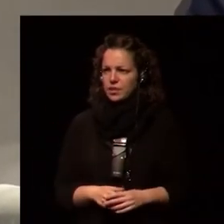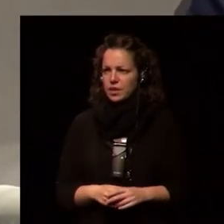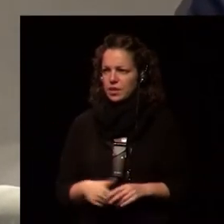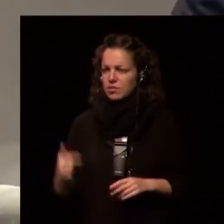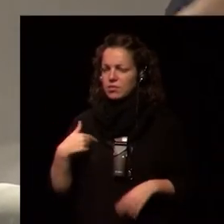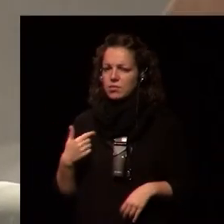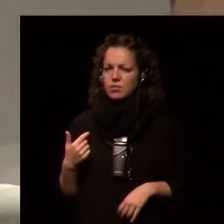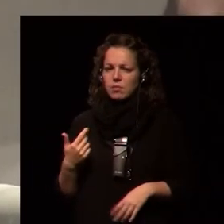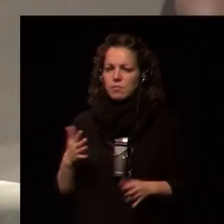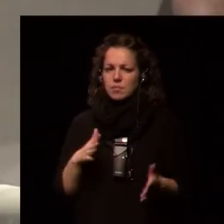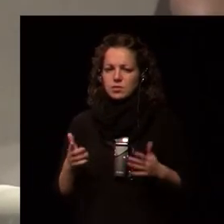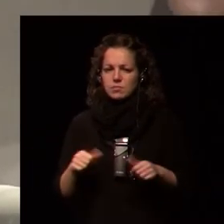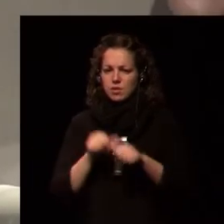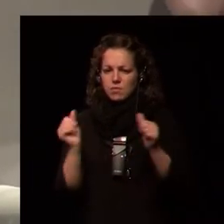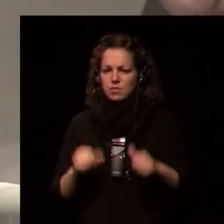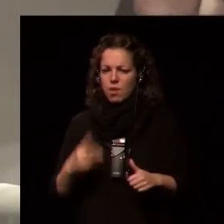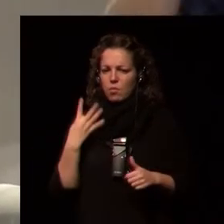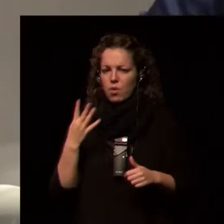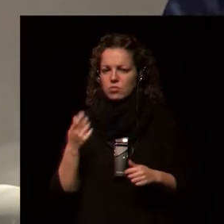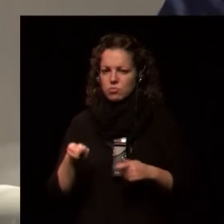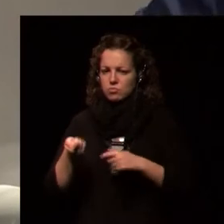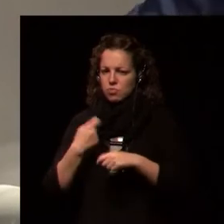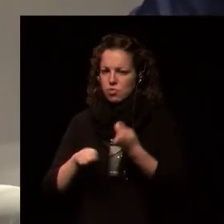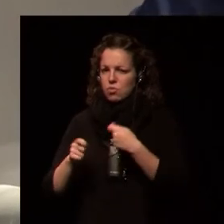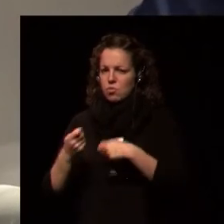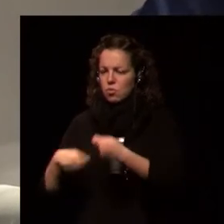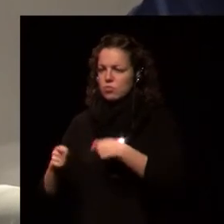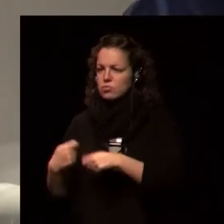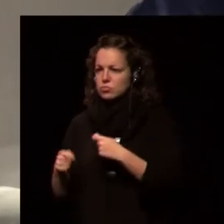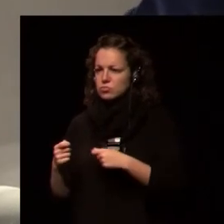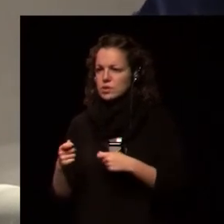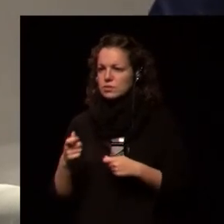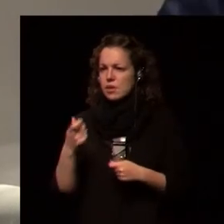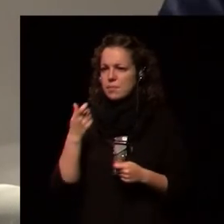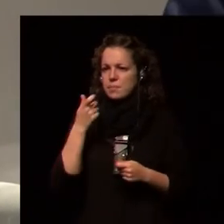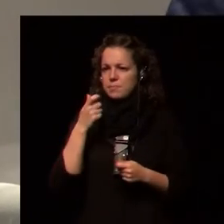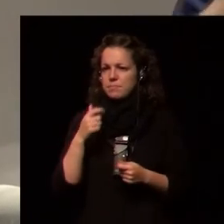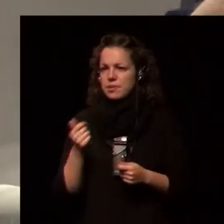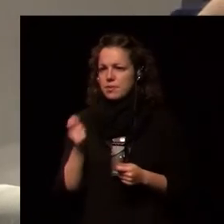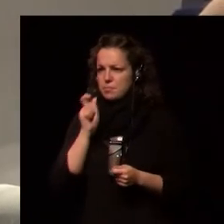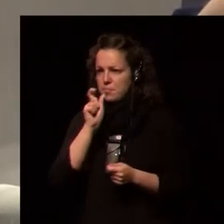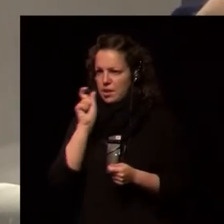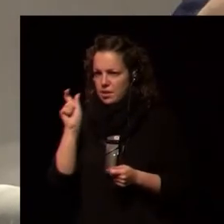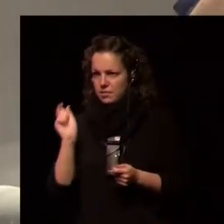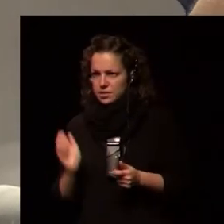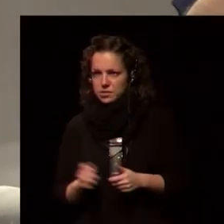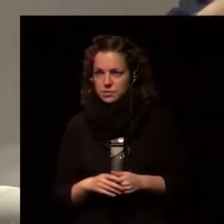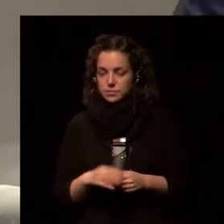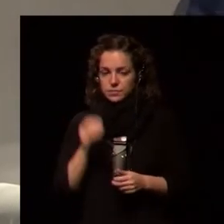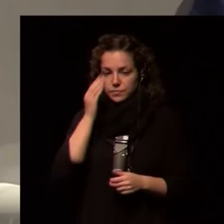Hay por lo menos 4 maneras de consumir las palabras que voy a usar.